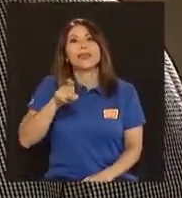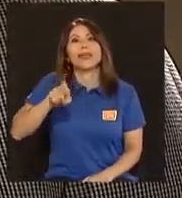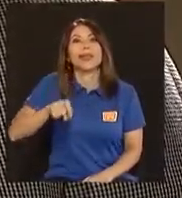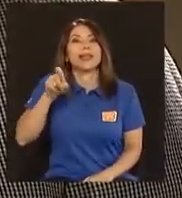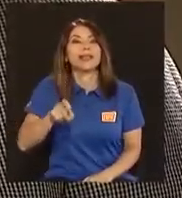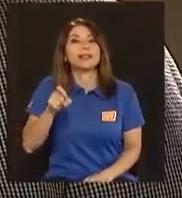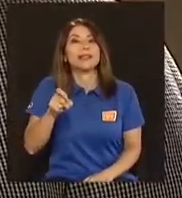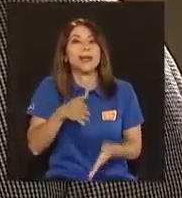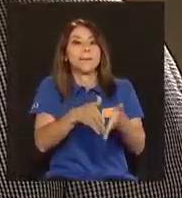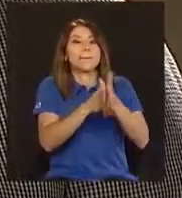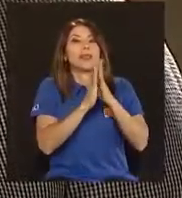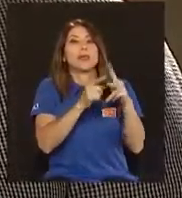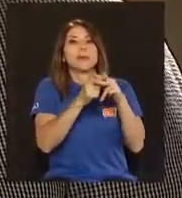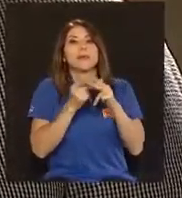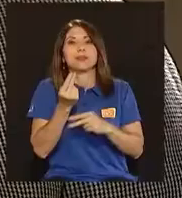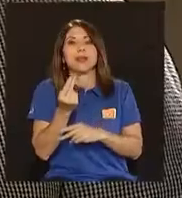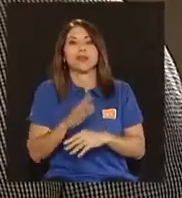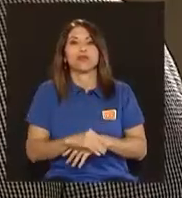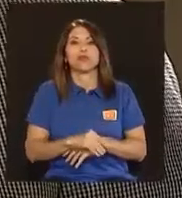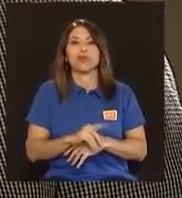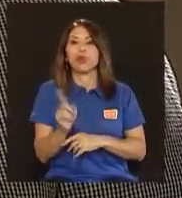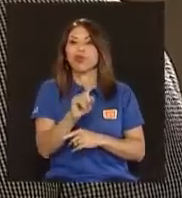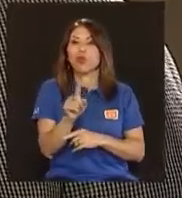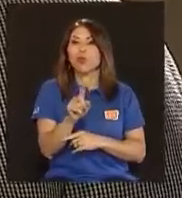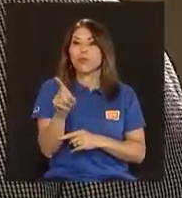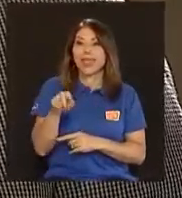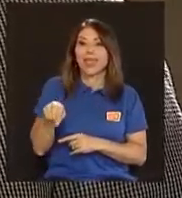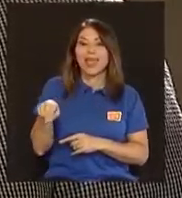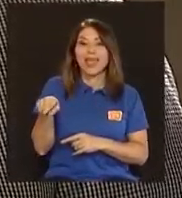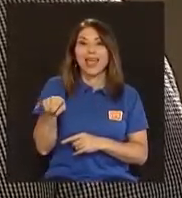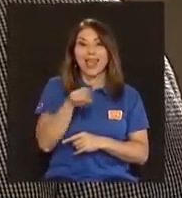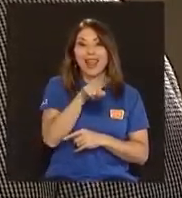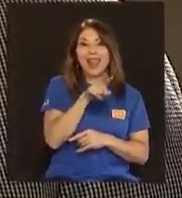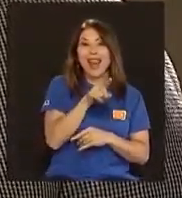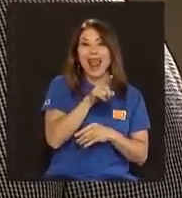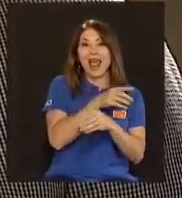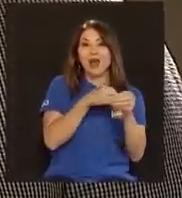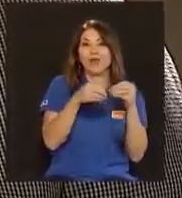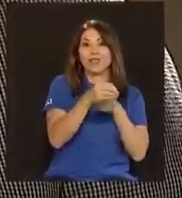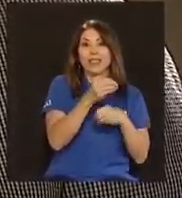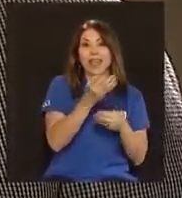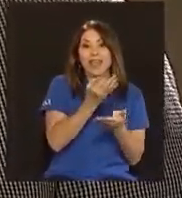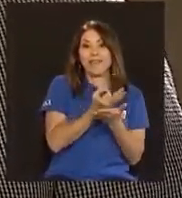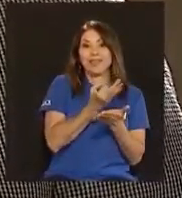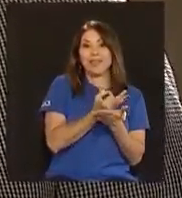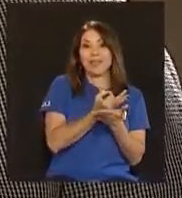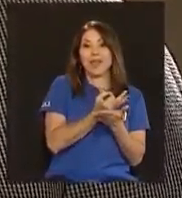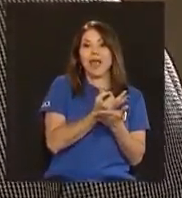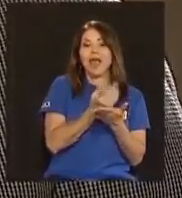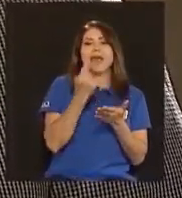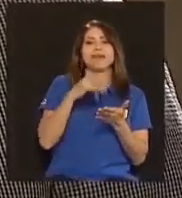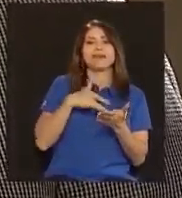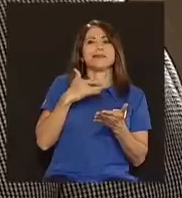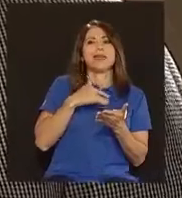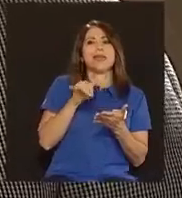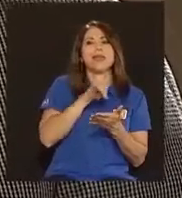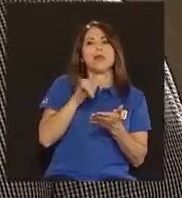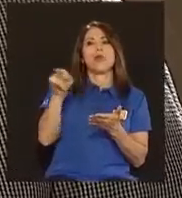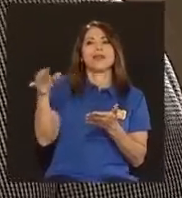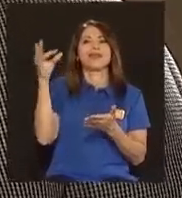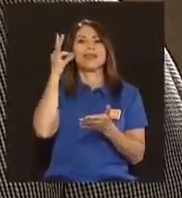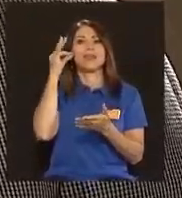la unidad empresarial, sino que se ponen un poco los zapatos de la señora a la que le están financiando, 2 vacas, 25